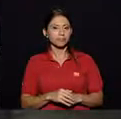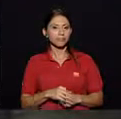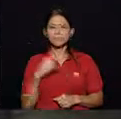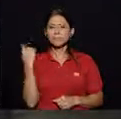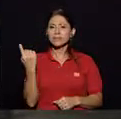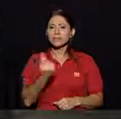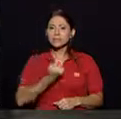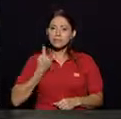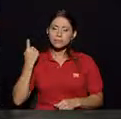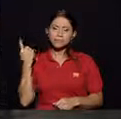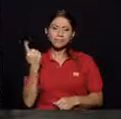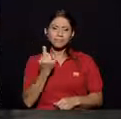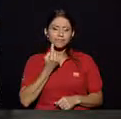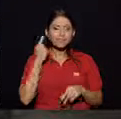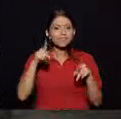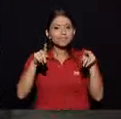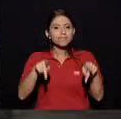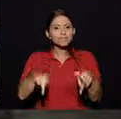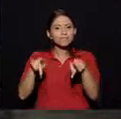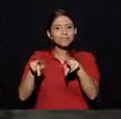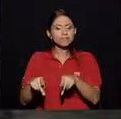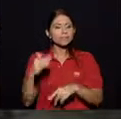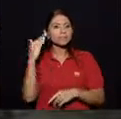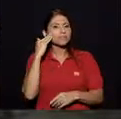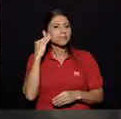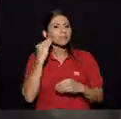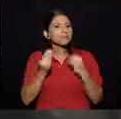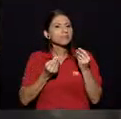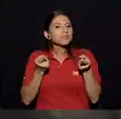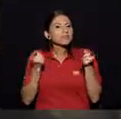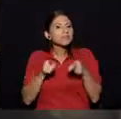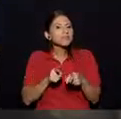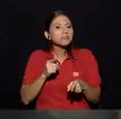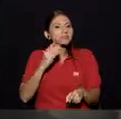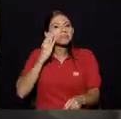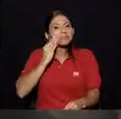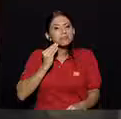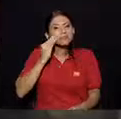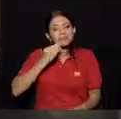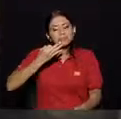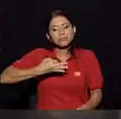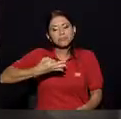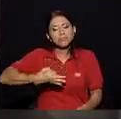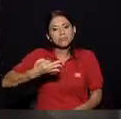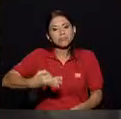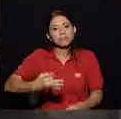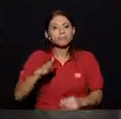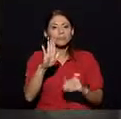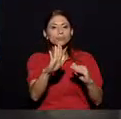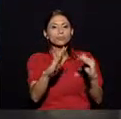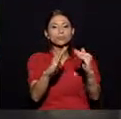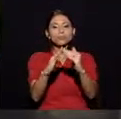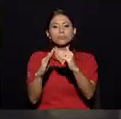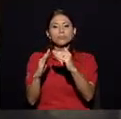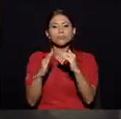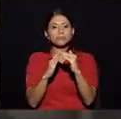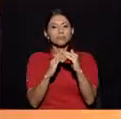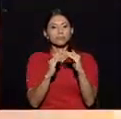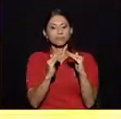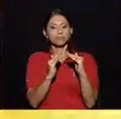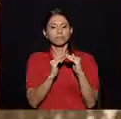exacta, que nos indiquen más o menos horas en que se dan los movimientos que consideran extraños,